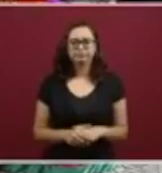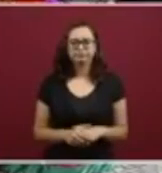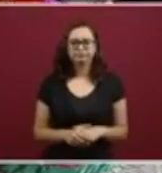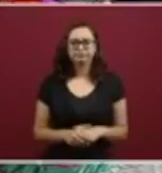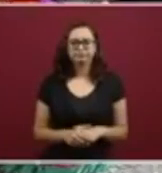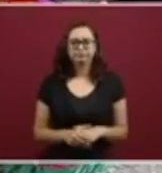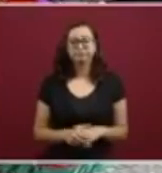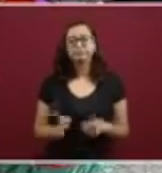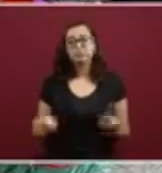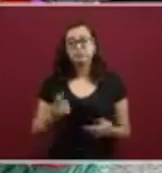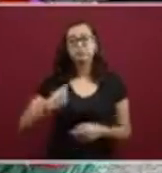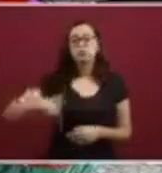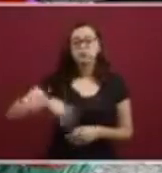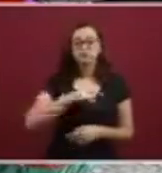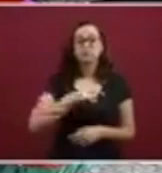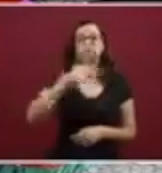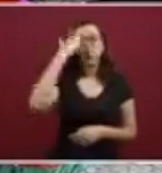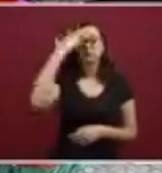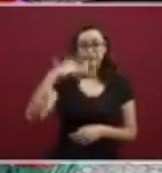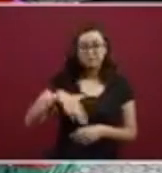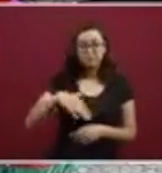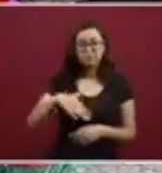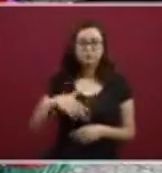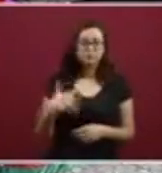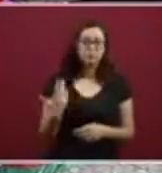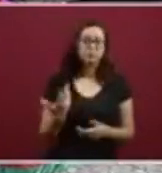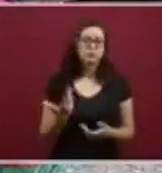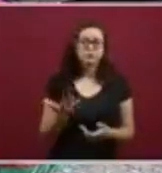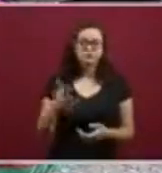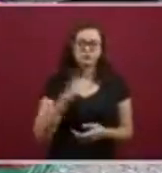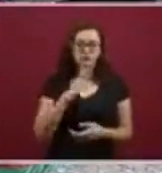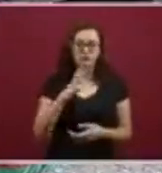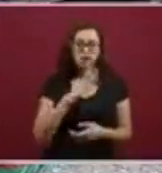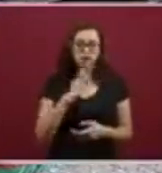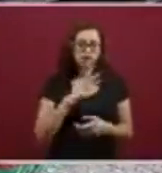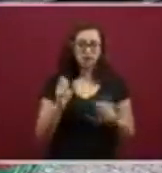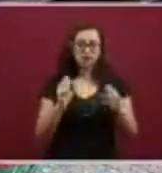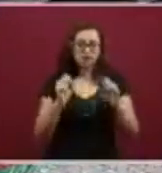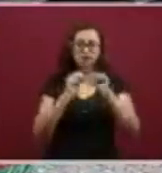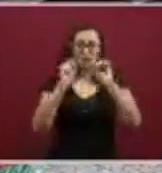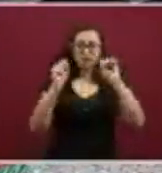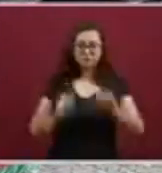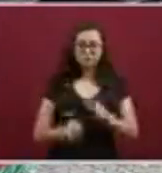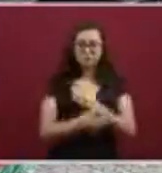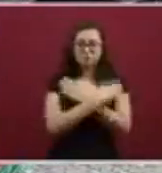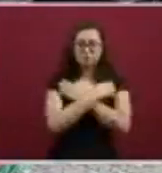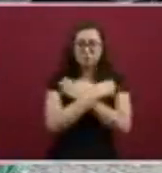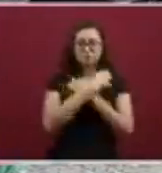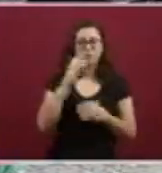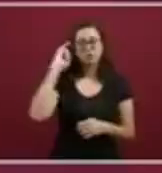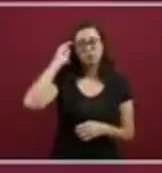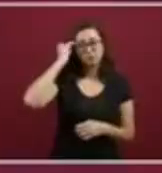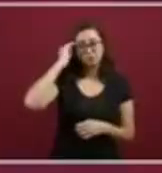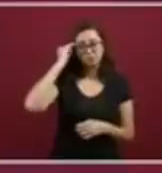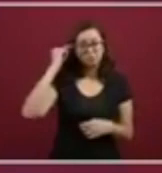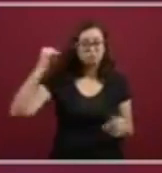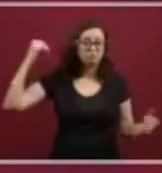Ya sabemos que existe el sistema de educación indígena desde